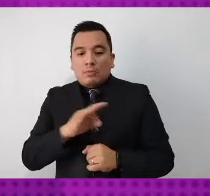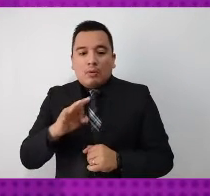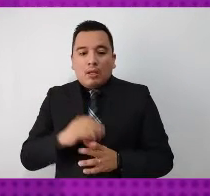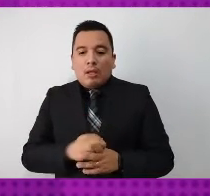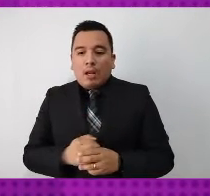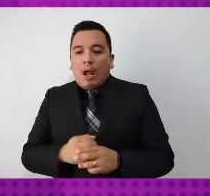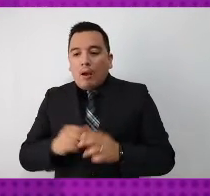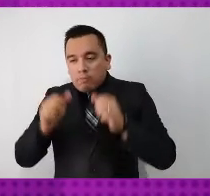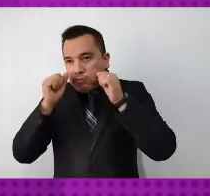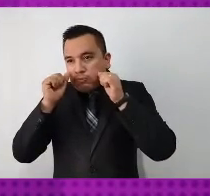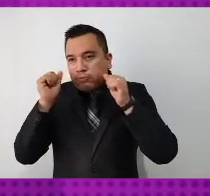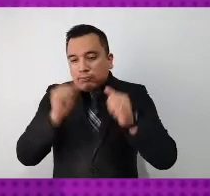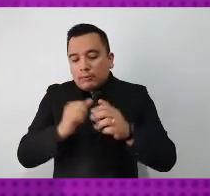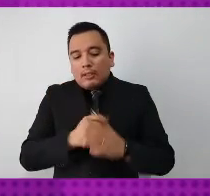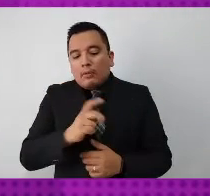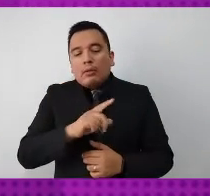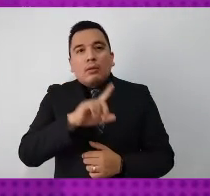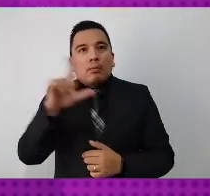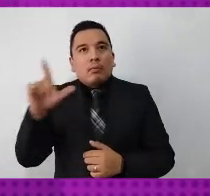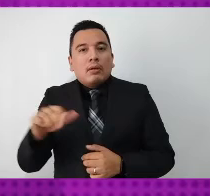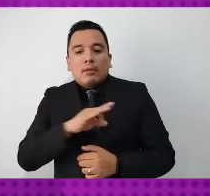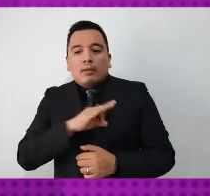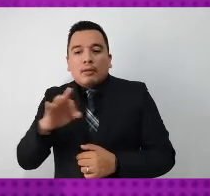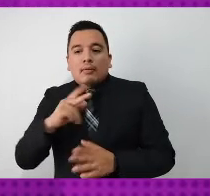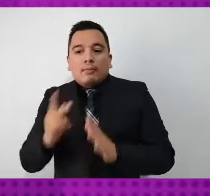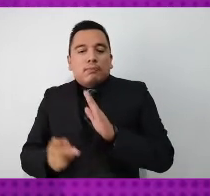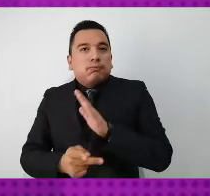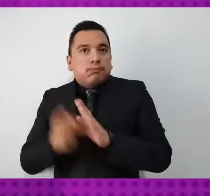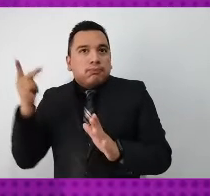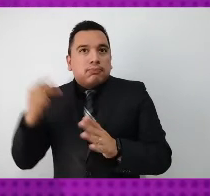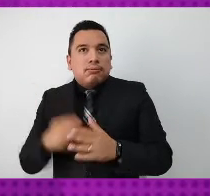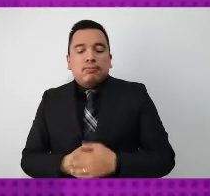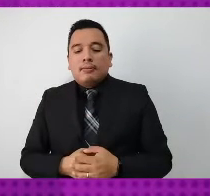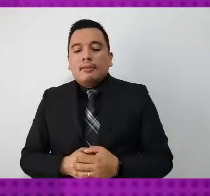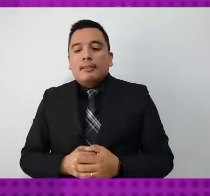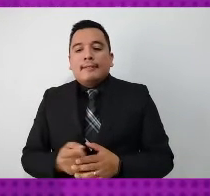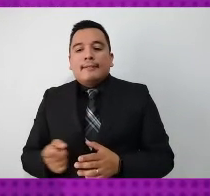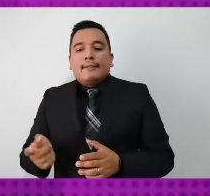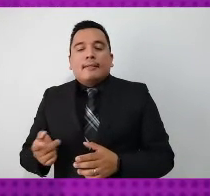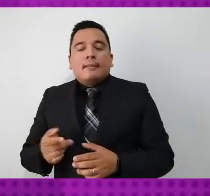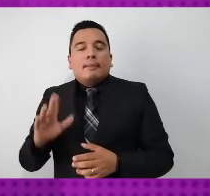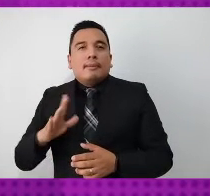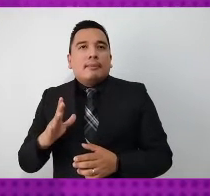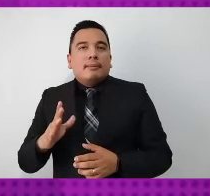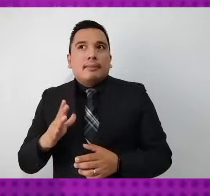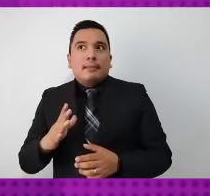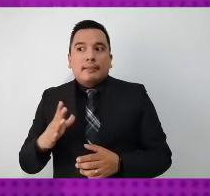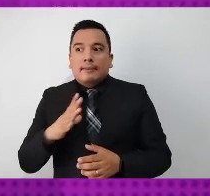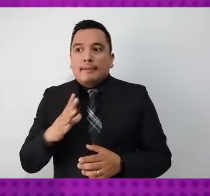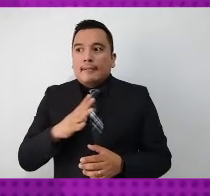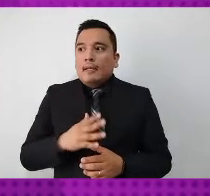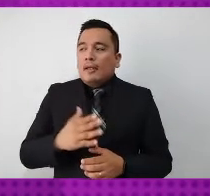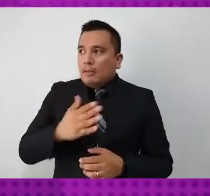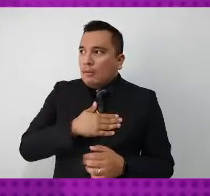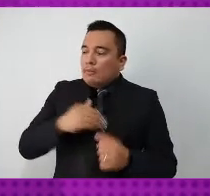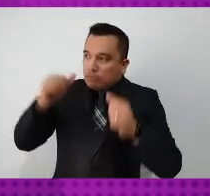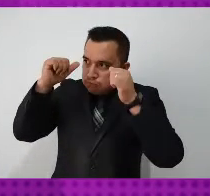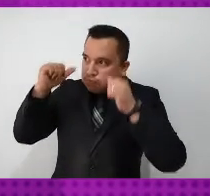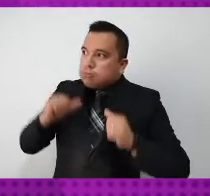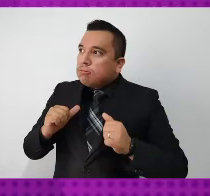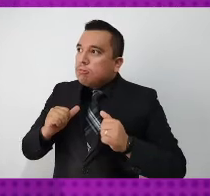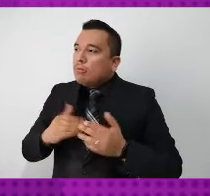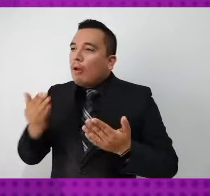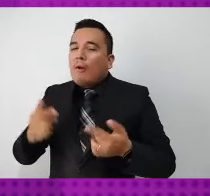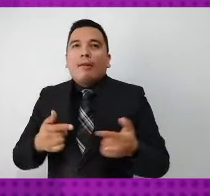puedan regresar hacia esos grupos con ya soluciones muy